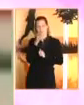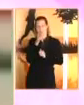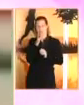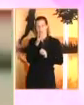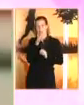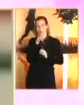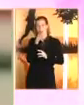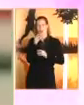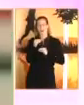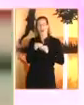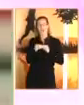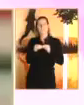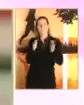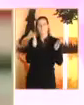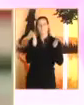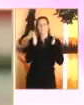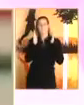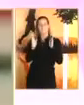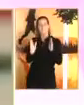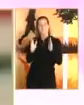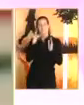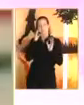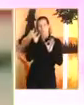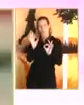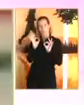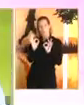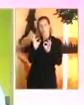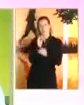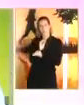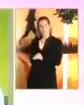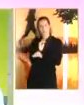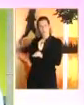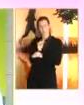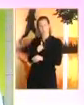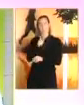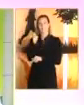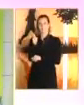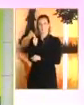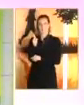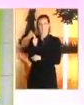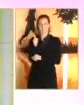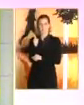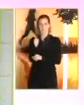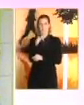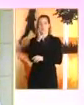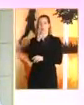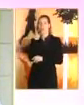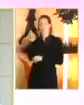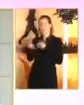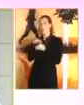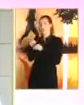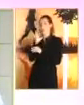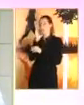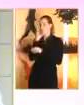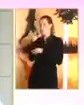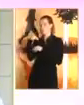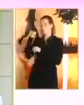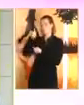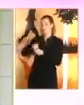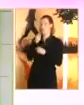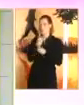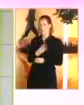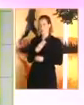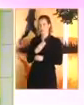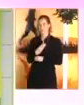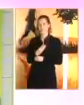esta es la parte más cuidadosa. La que tenemos que tener mucho más cuidado. Y lo vas a seguir haciendo tú porque tú estás estudiando tu ADN. Lo que vas a